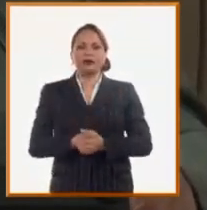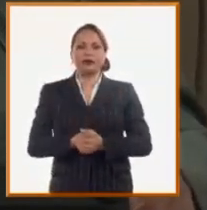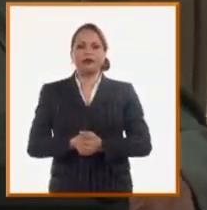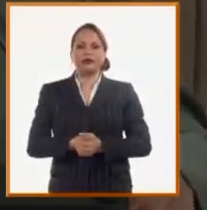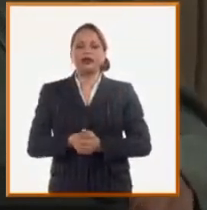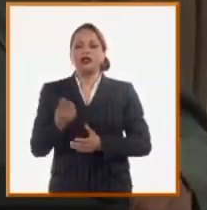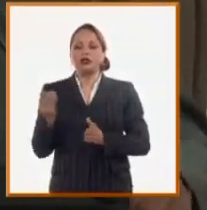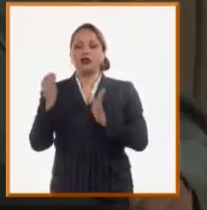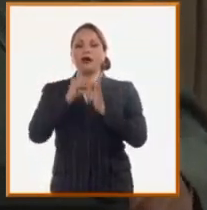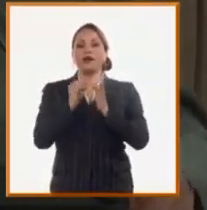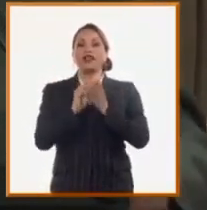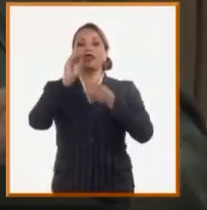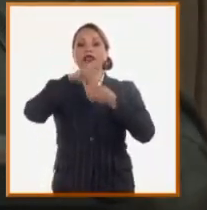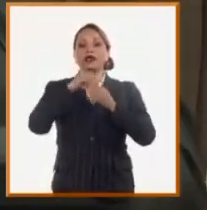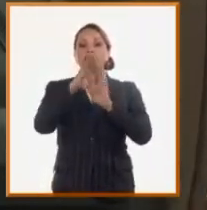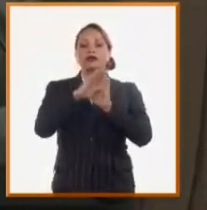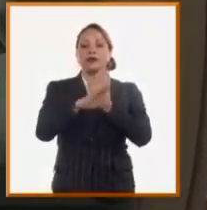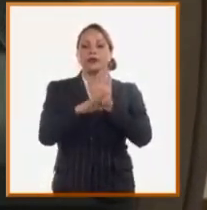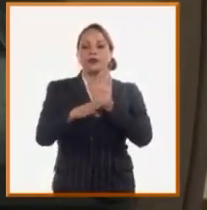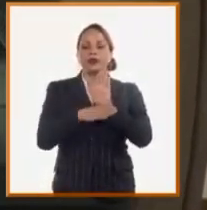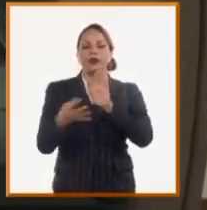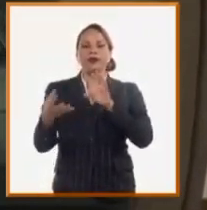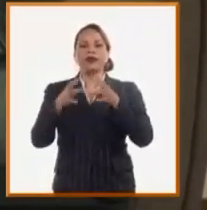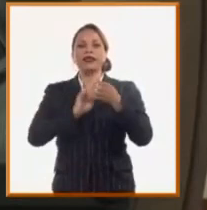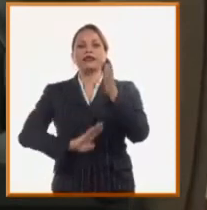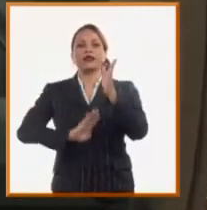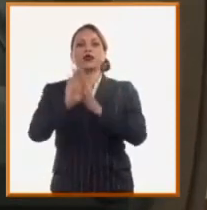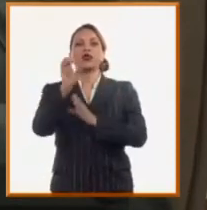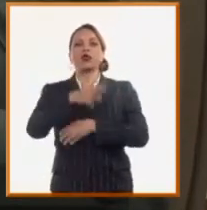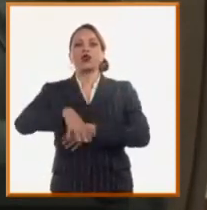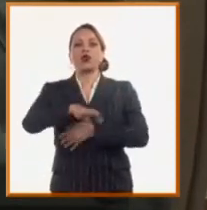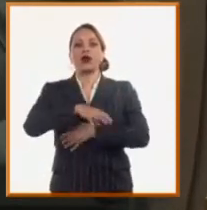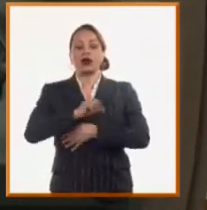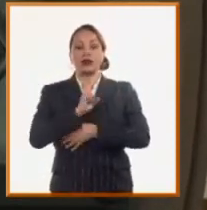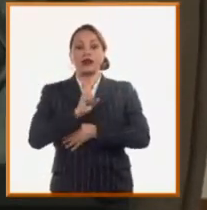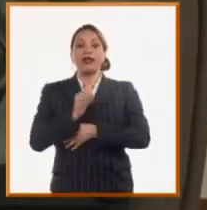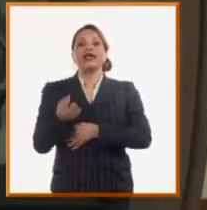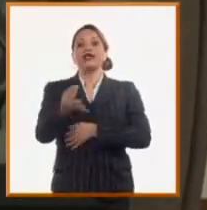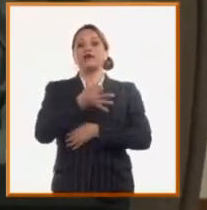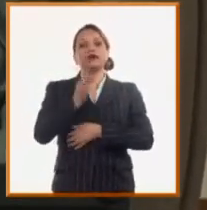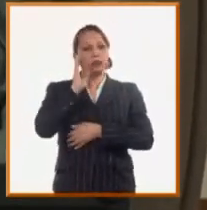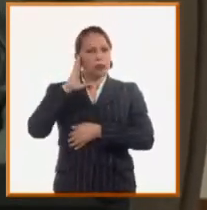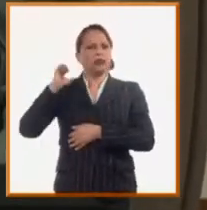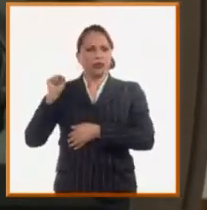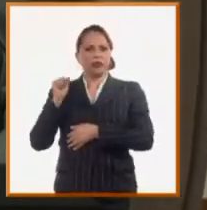las voy a poner dentro del programa, dentro de la estrategia de desarrollo local. El municipio comprende eso.